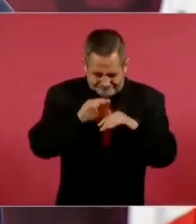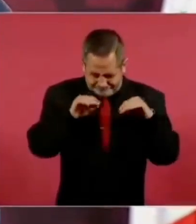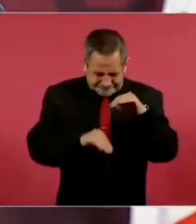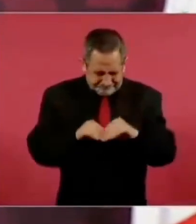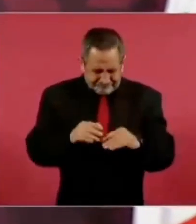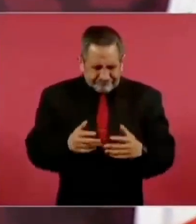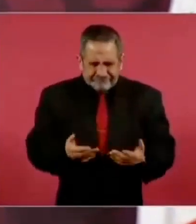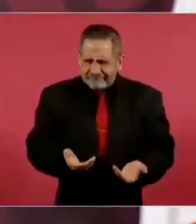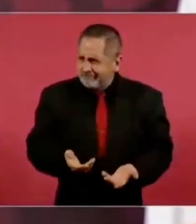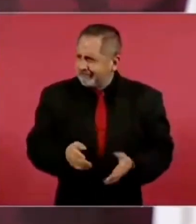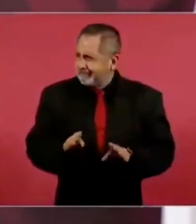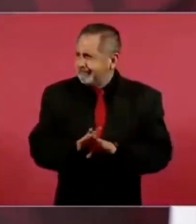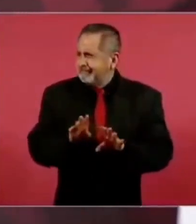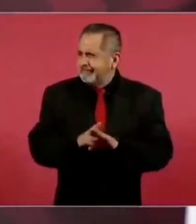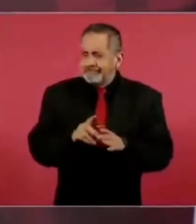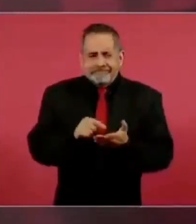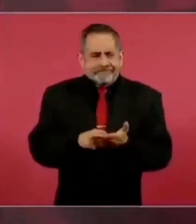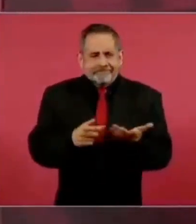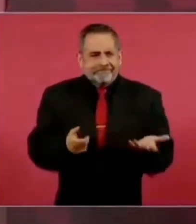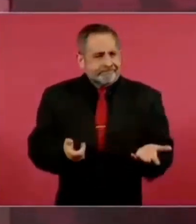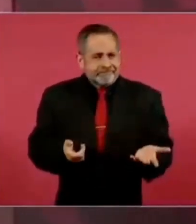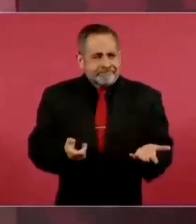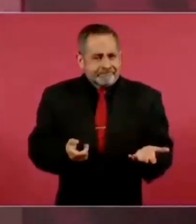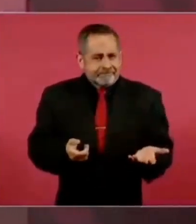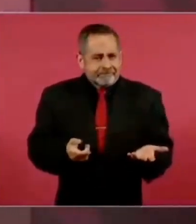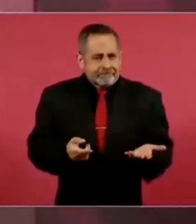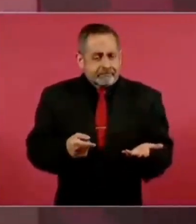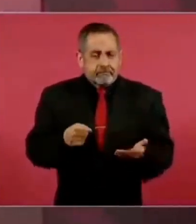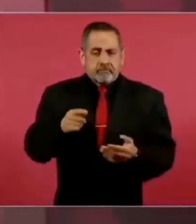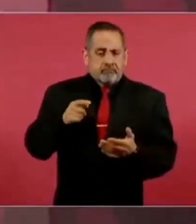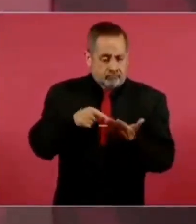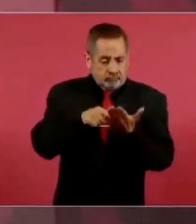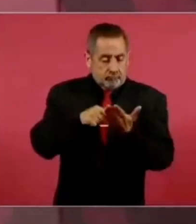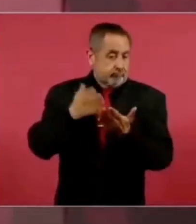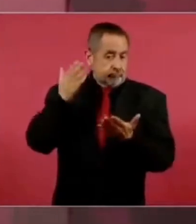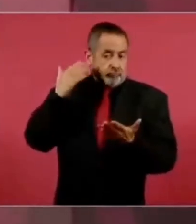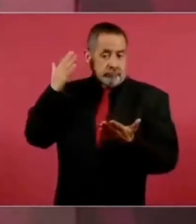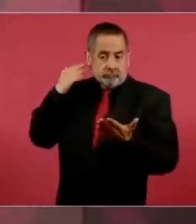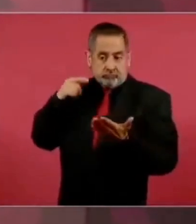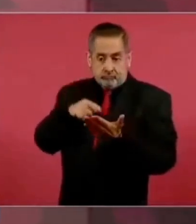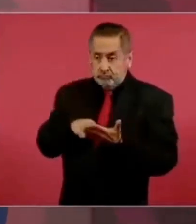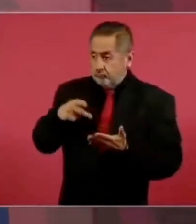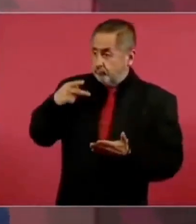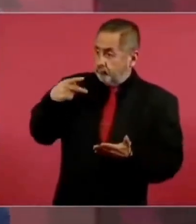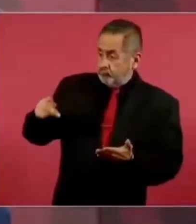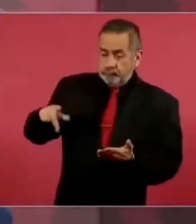en cuanto al carácter público,